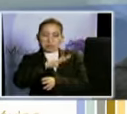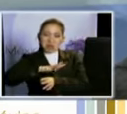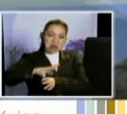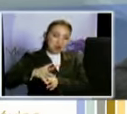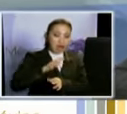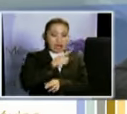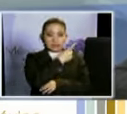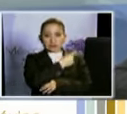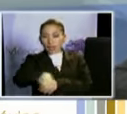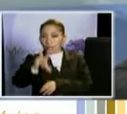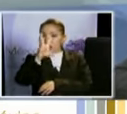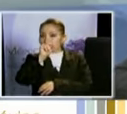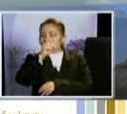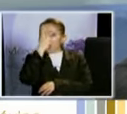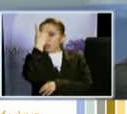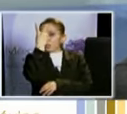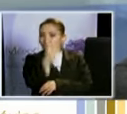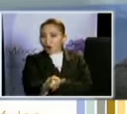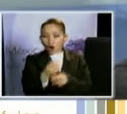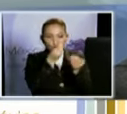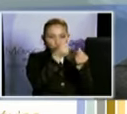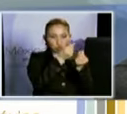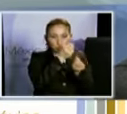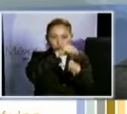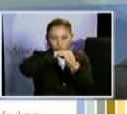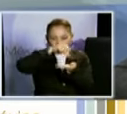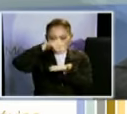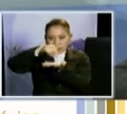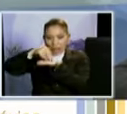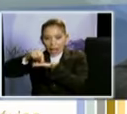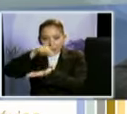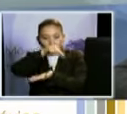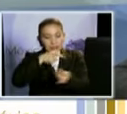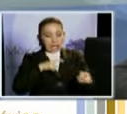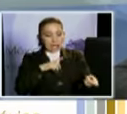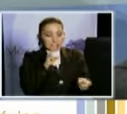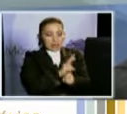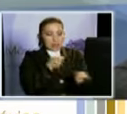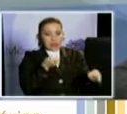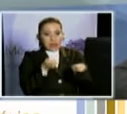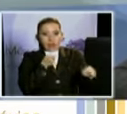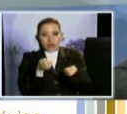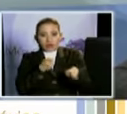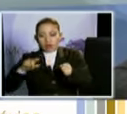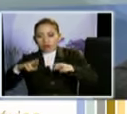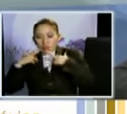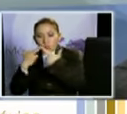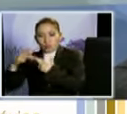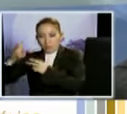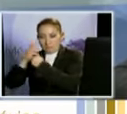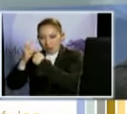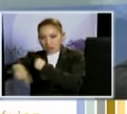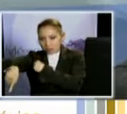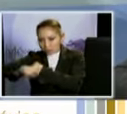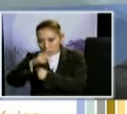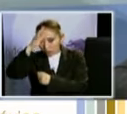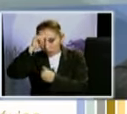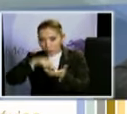equivoco, 182 sustancias que están bajo el control de las convenciones internacionales.